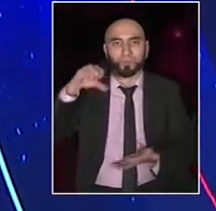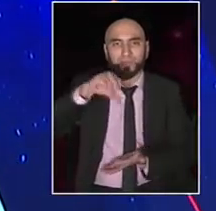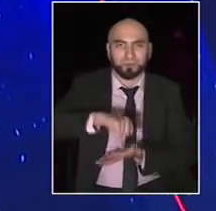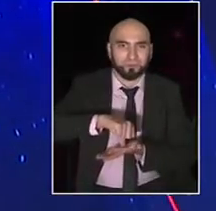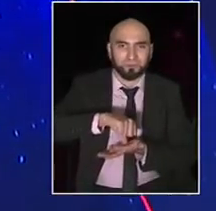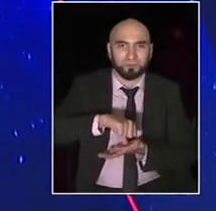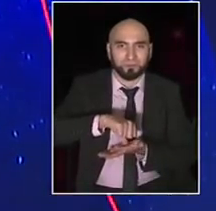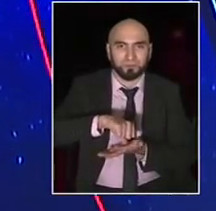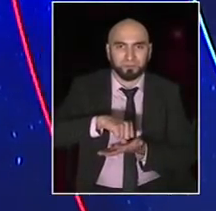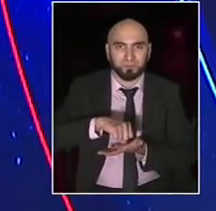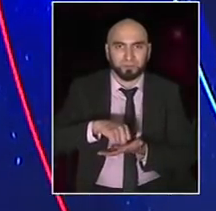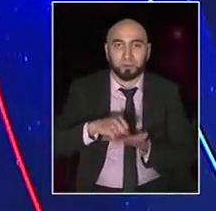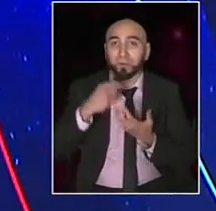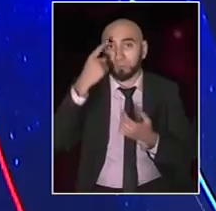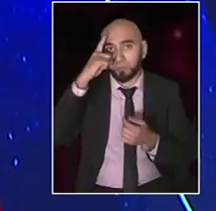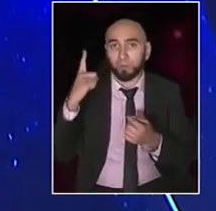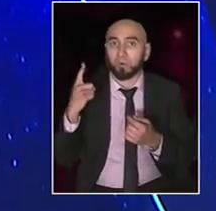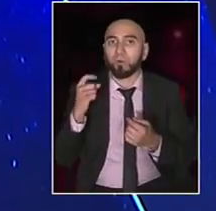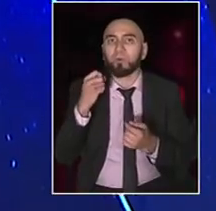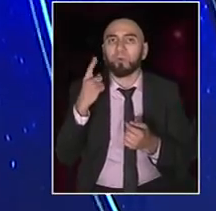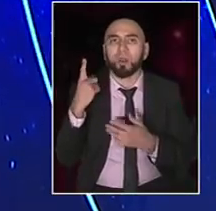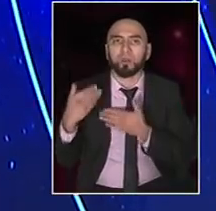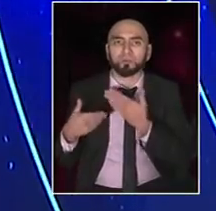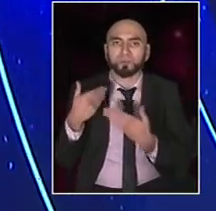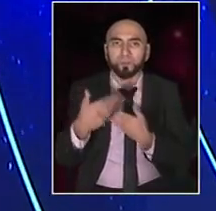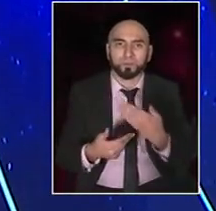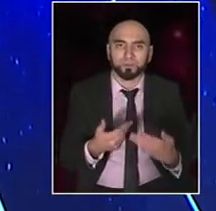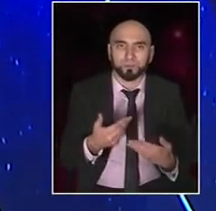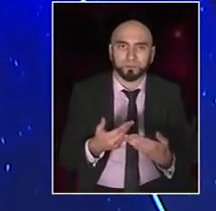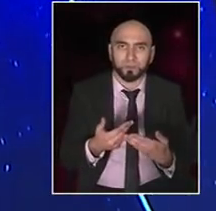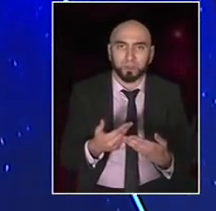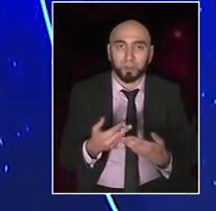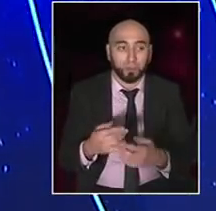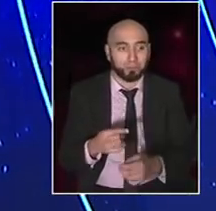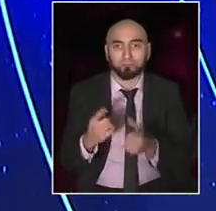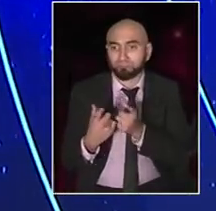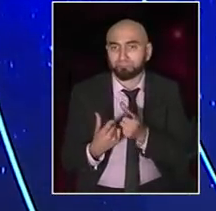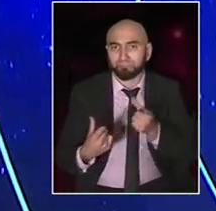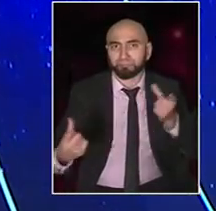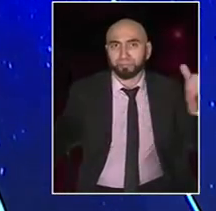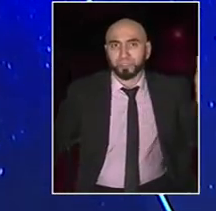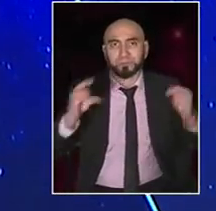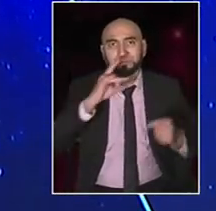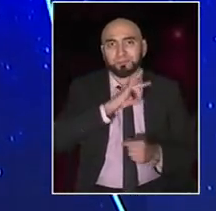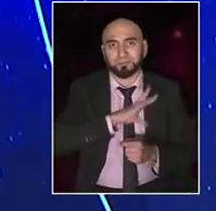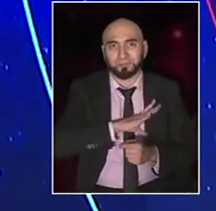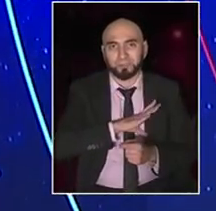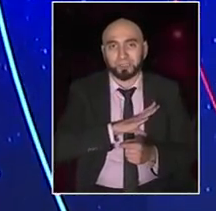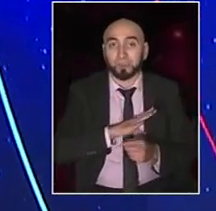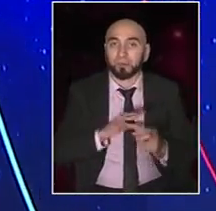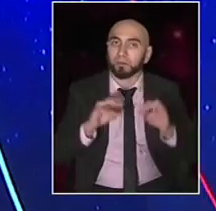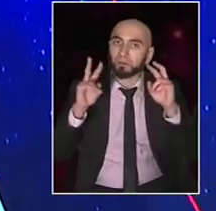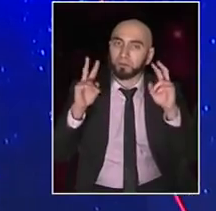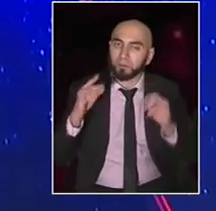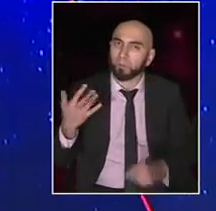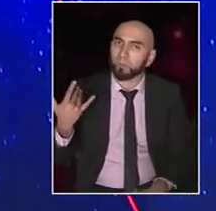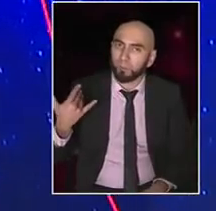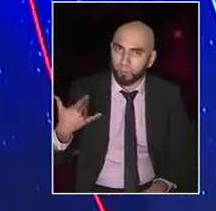y como consecuencia ese mapa, esta larga y angosta faja de tierra, ha sido un elemento importante de nuestro